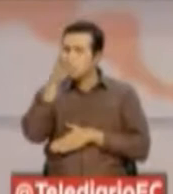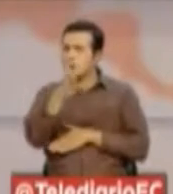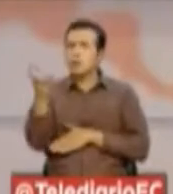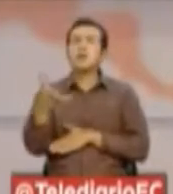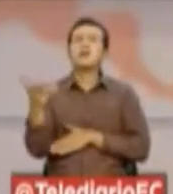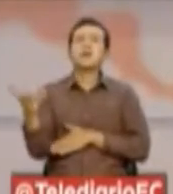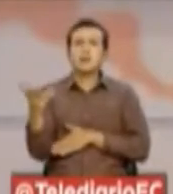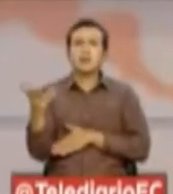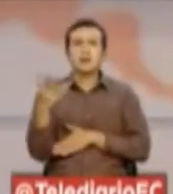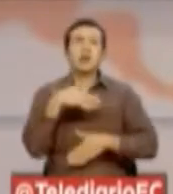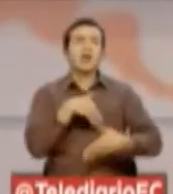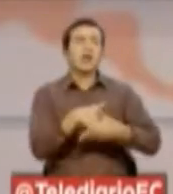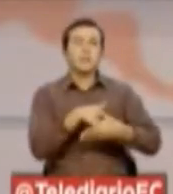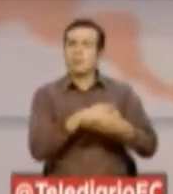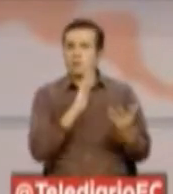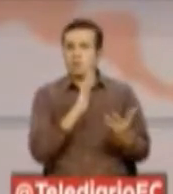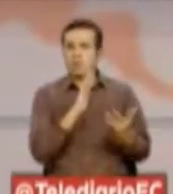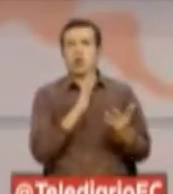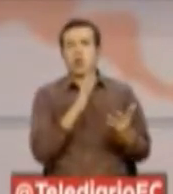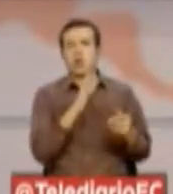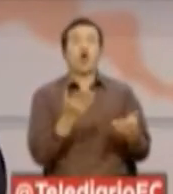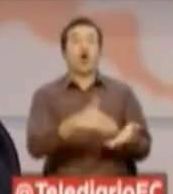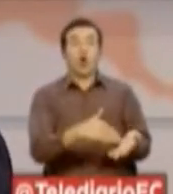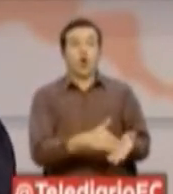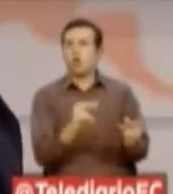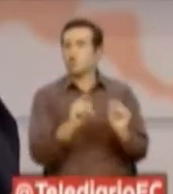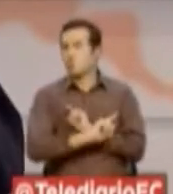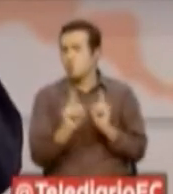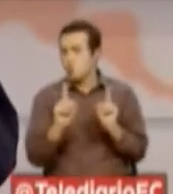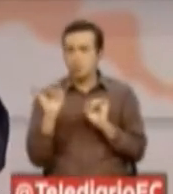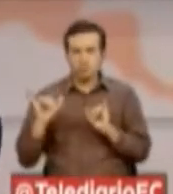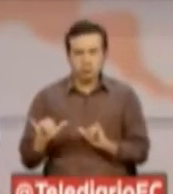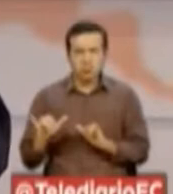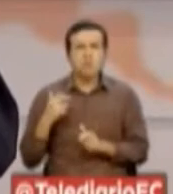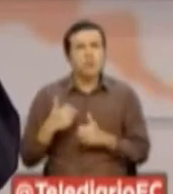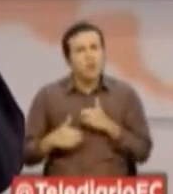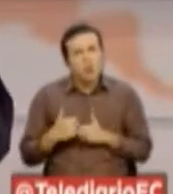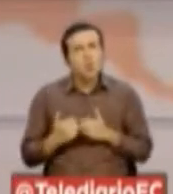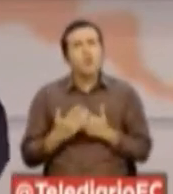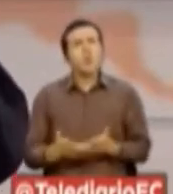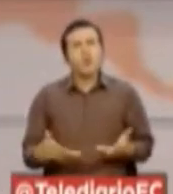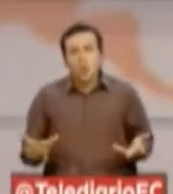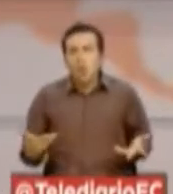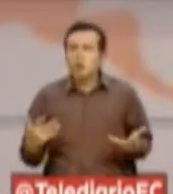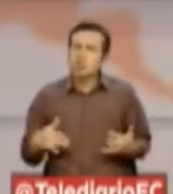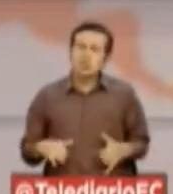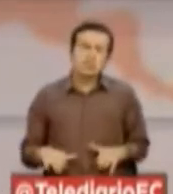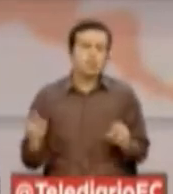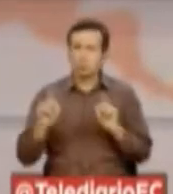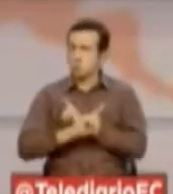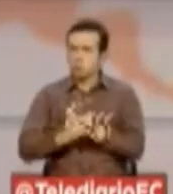que se limite la reelección que no se vuelva a esto un problema una cuestión de no acabar nunca